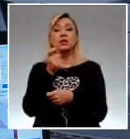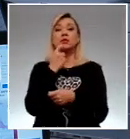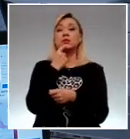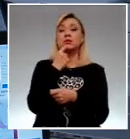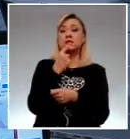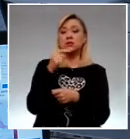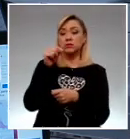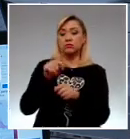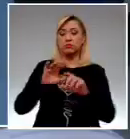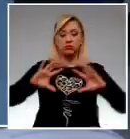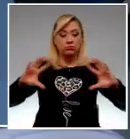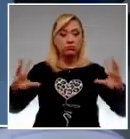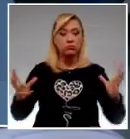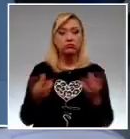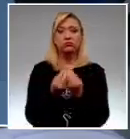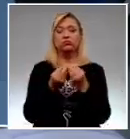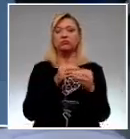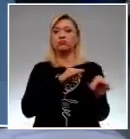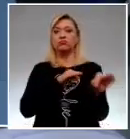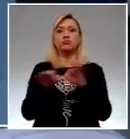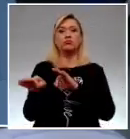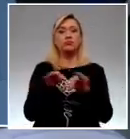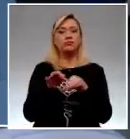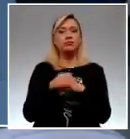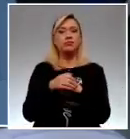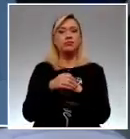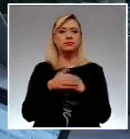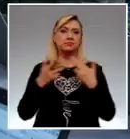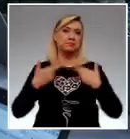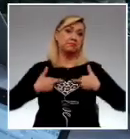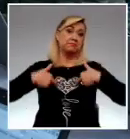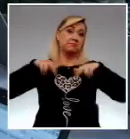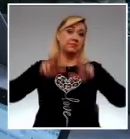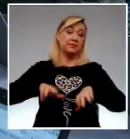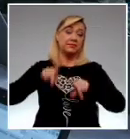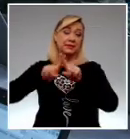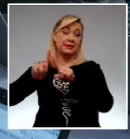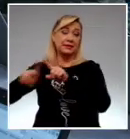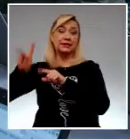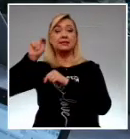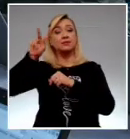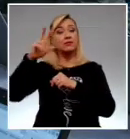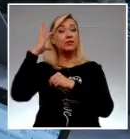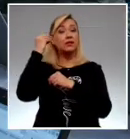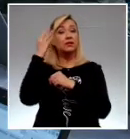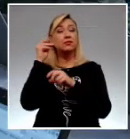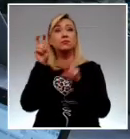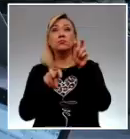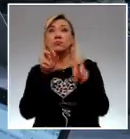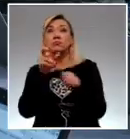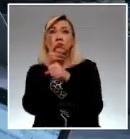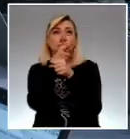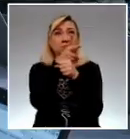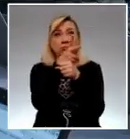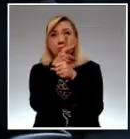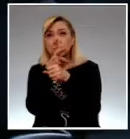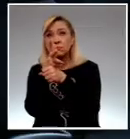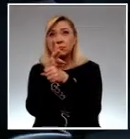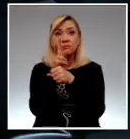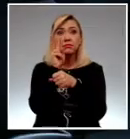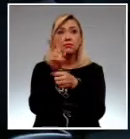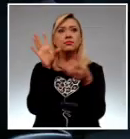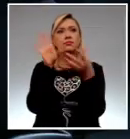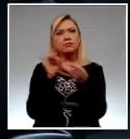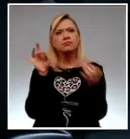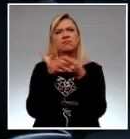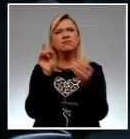en el salón de usos múltiples decenas de representantes de los medios de comunicación también estaban atentos a este ejercicio de rendición de cuentas que